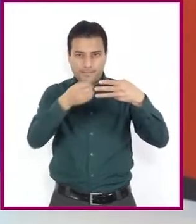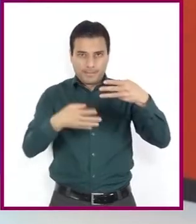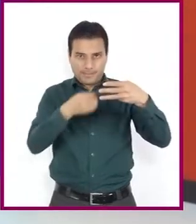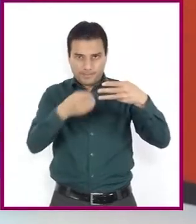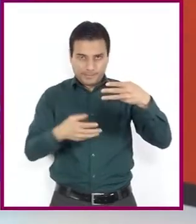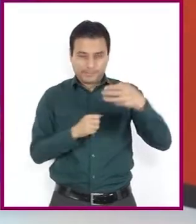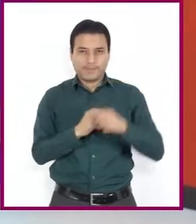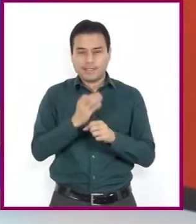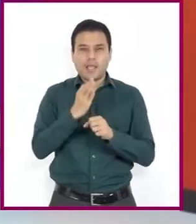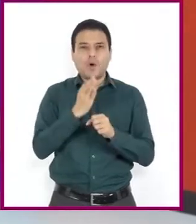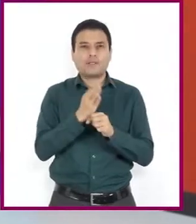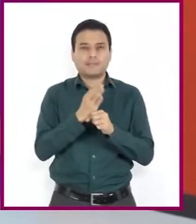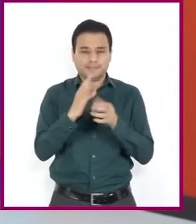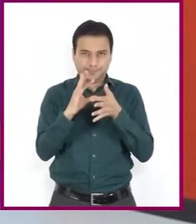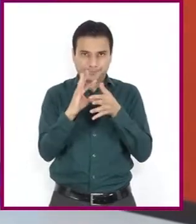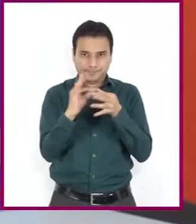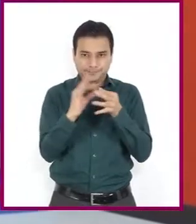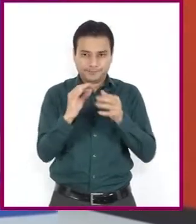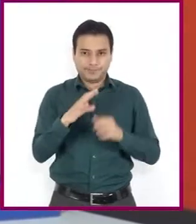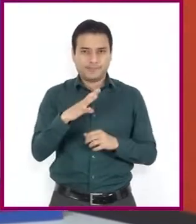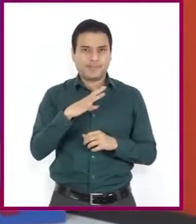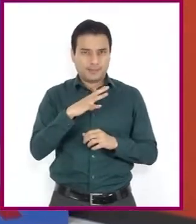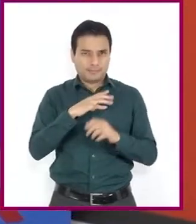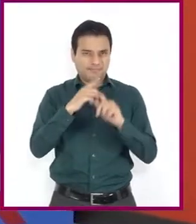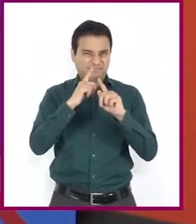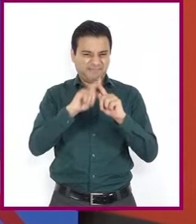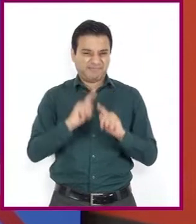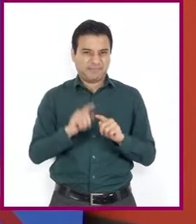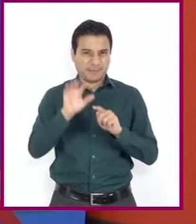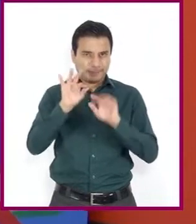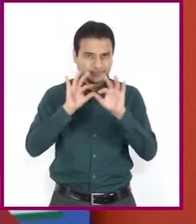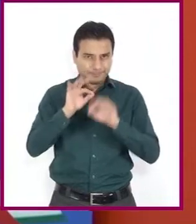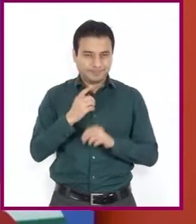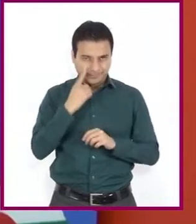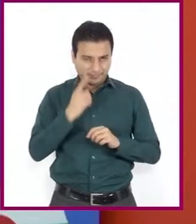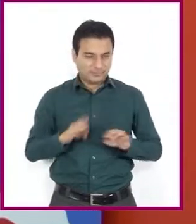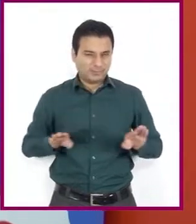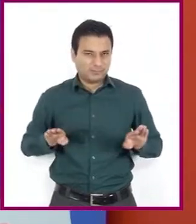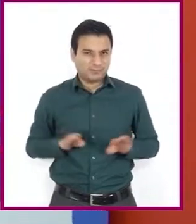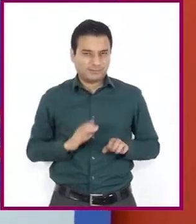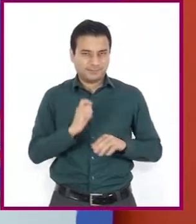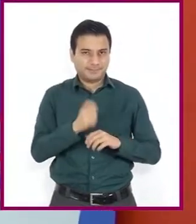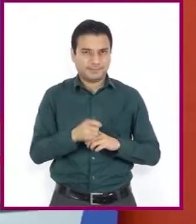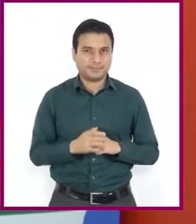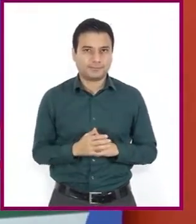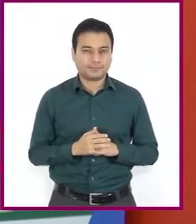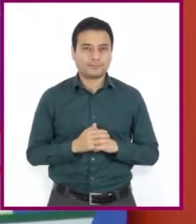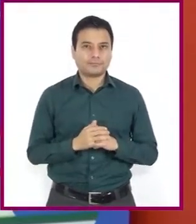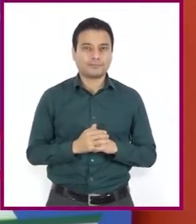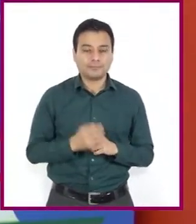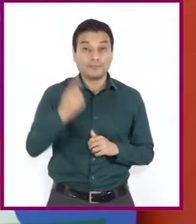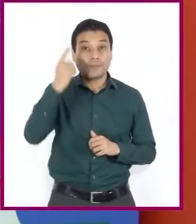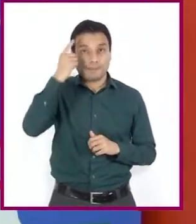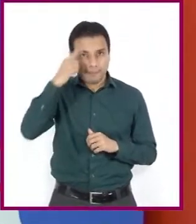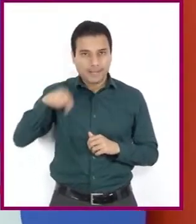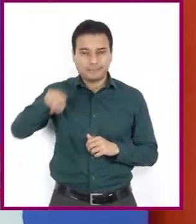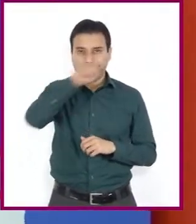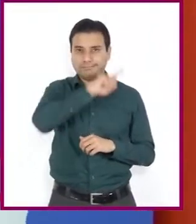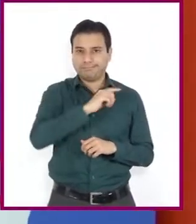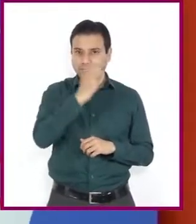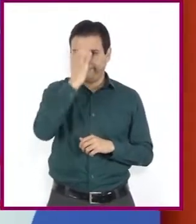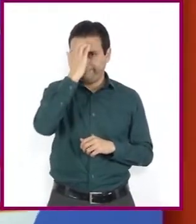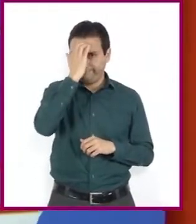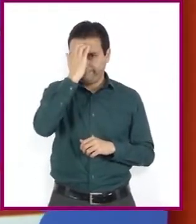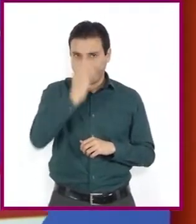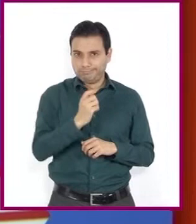Es momento de mencionar algunas y sus características. Esto para que logren identificar y